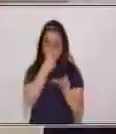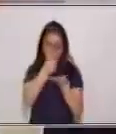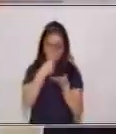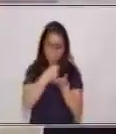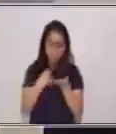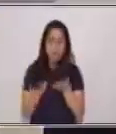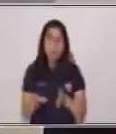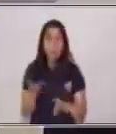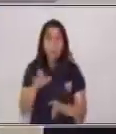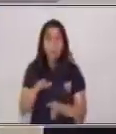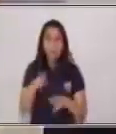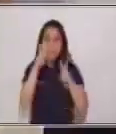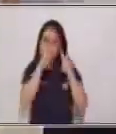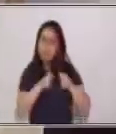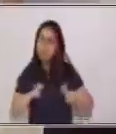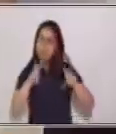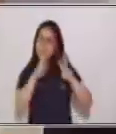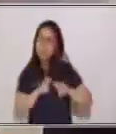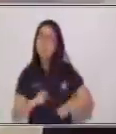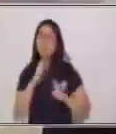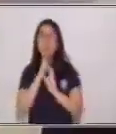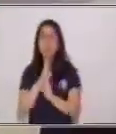Te dictaré